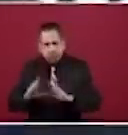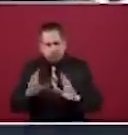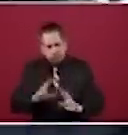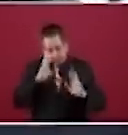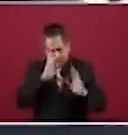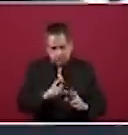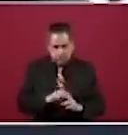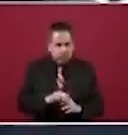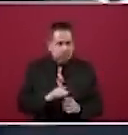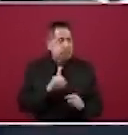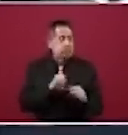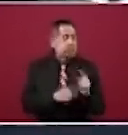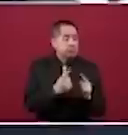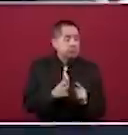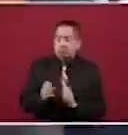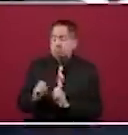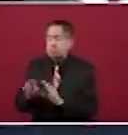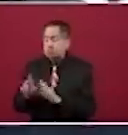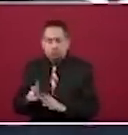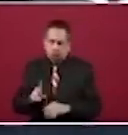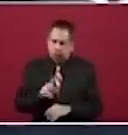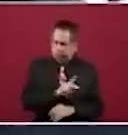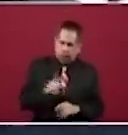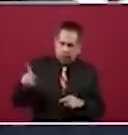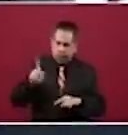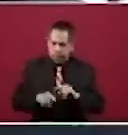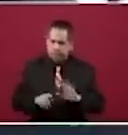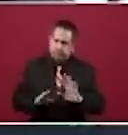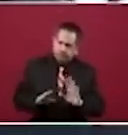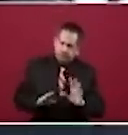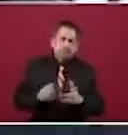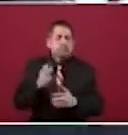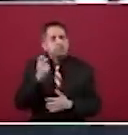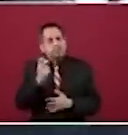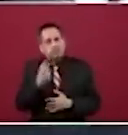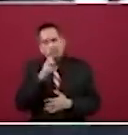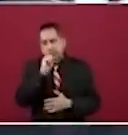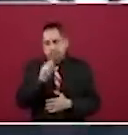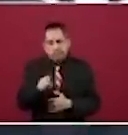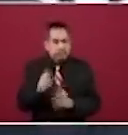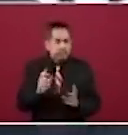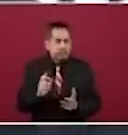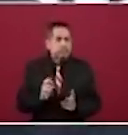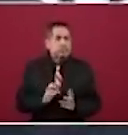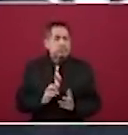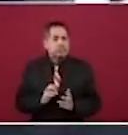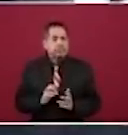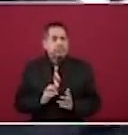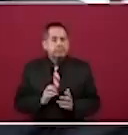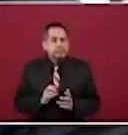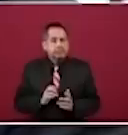o sea, no solo a unos. De ahí el porqué también